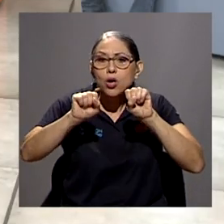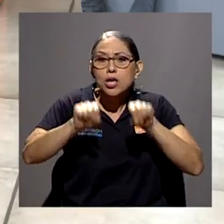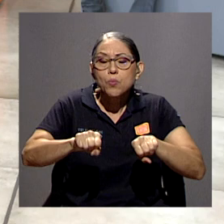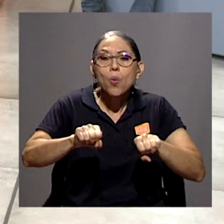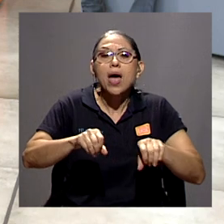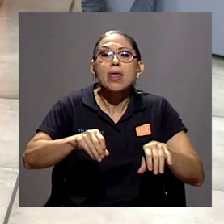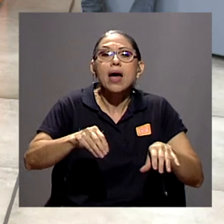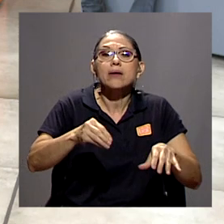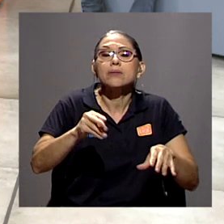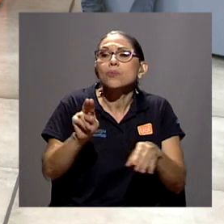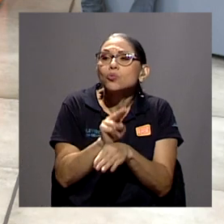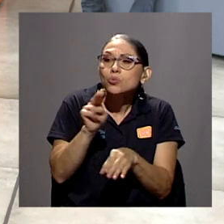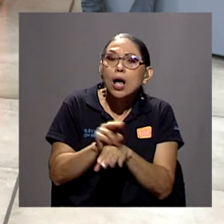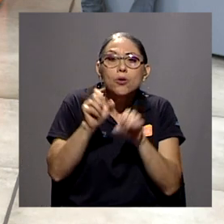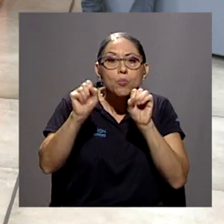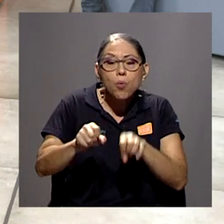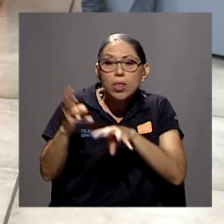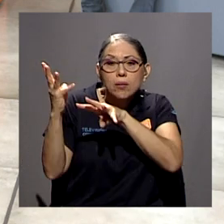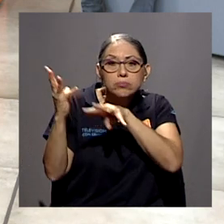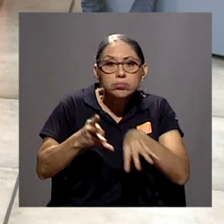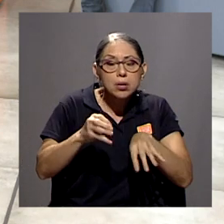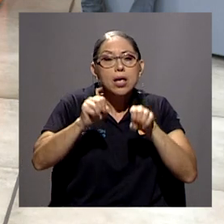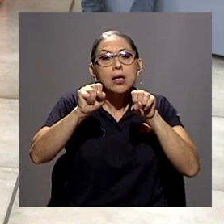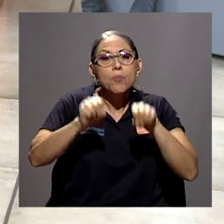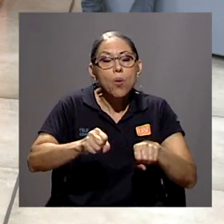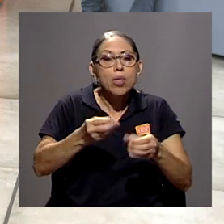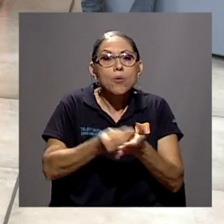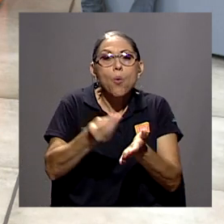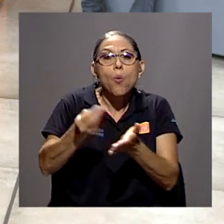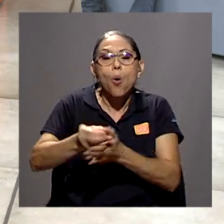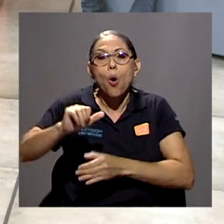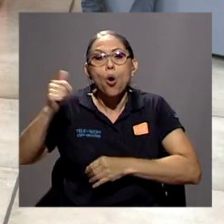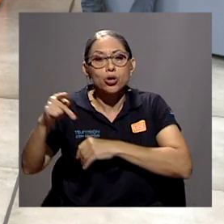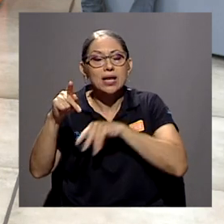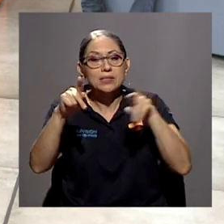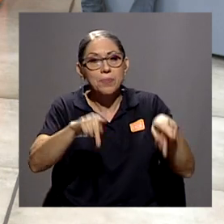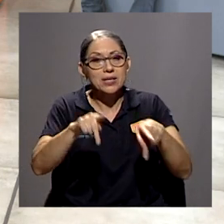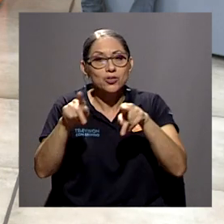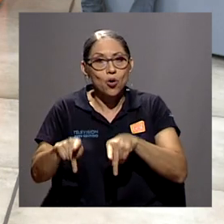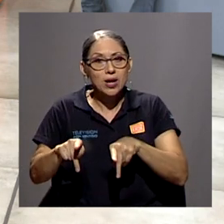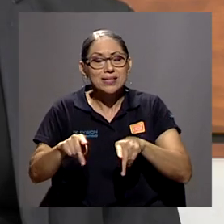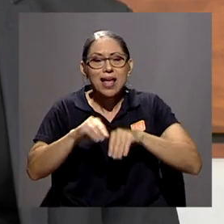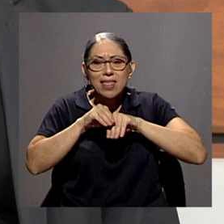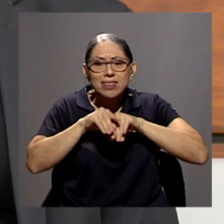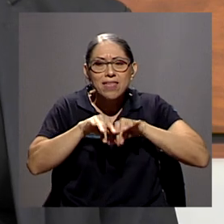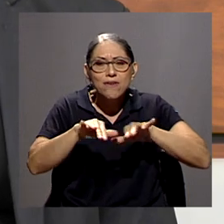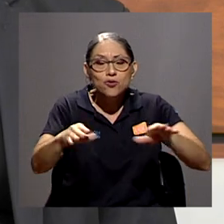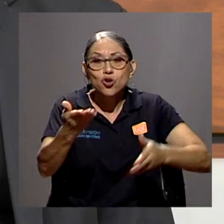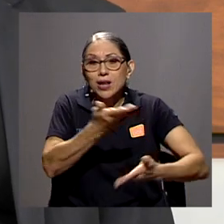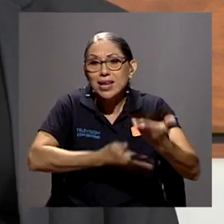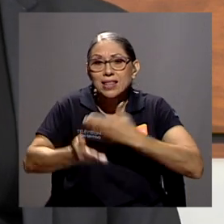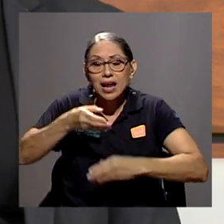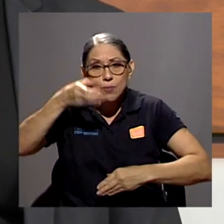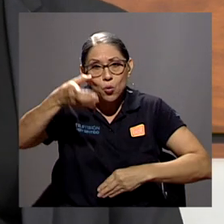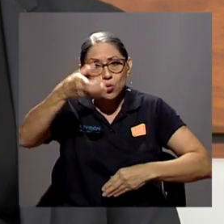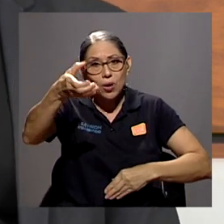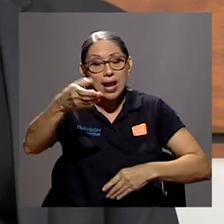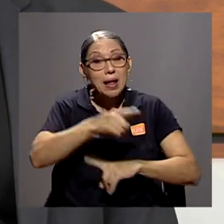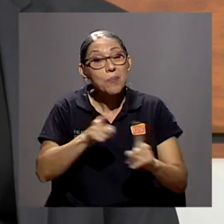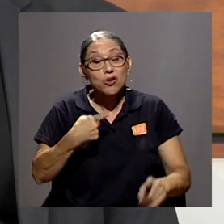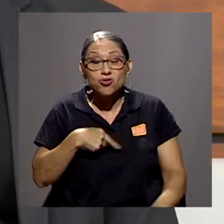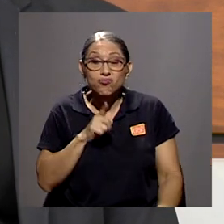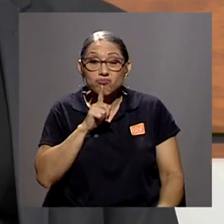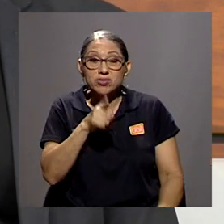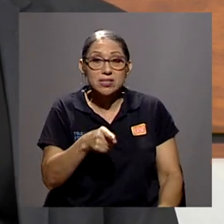otras por otras personas y pueda tener la difusión y el intercambio cultural que se necesita pero marlon tengo que ser sincero y